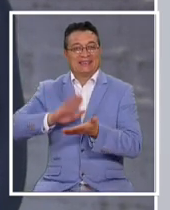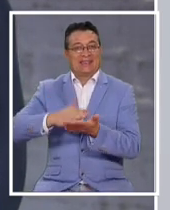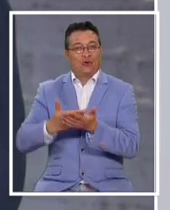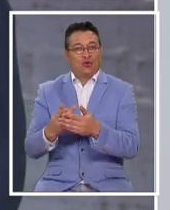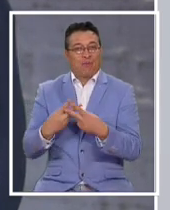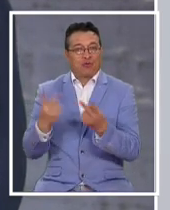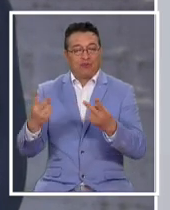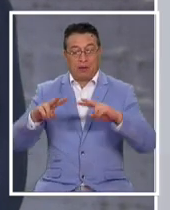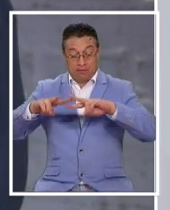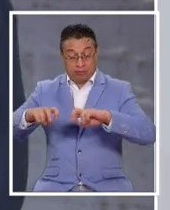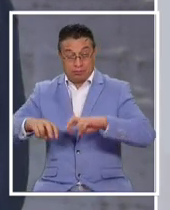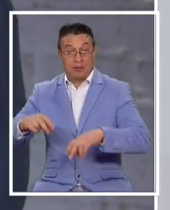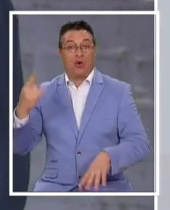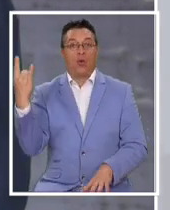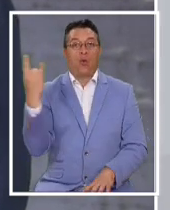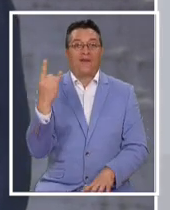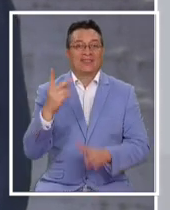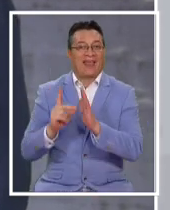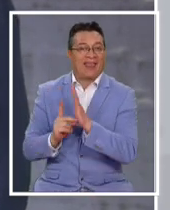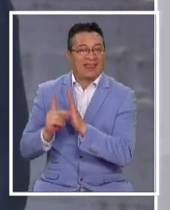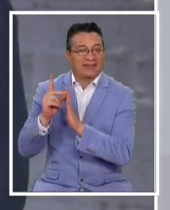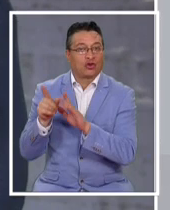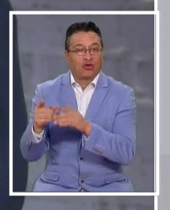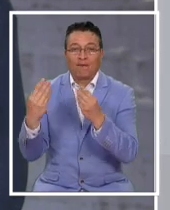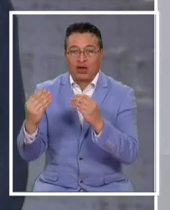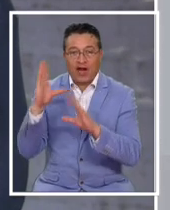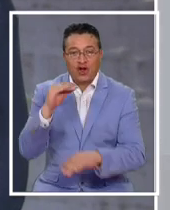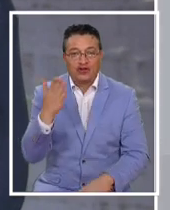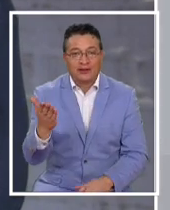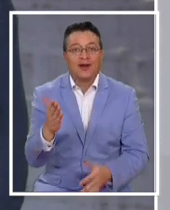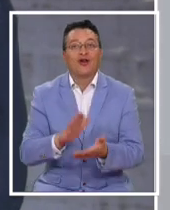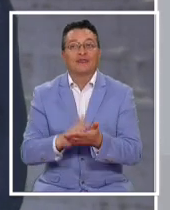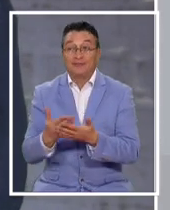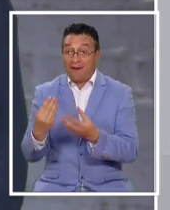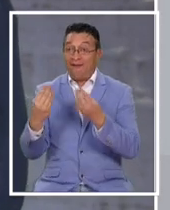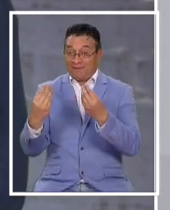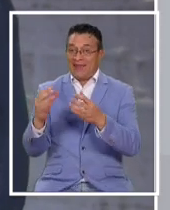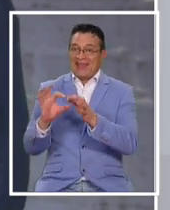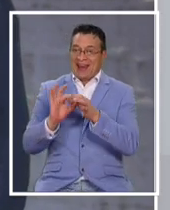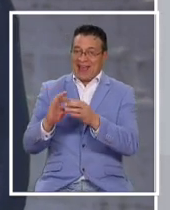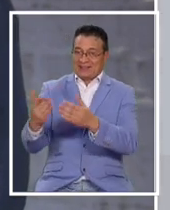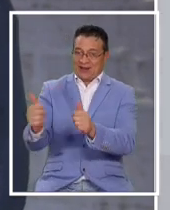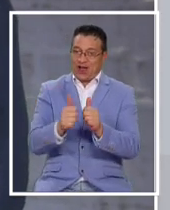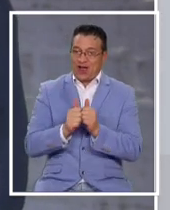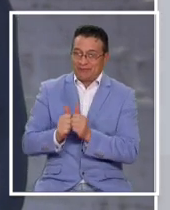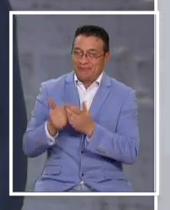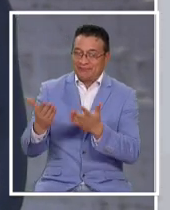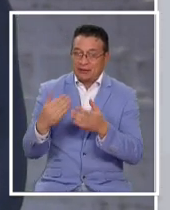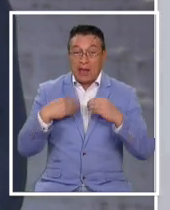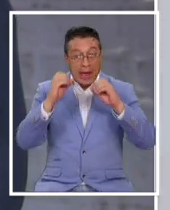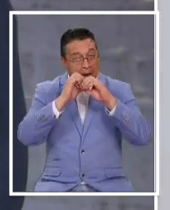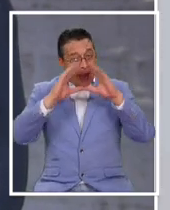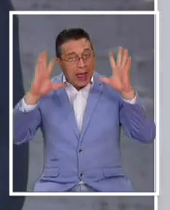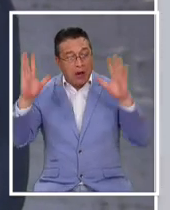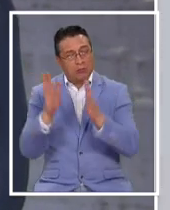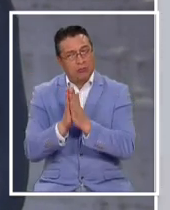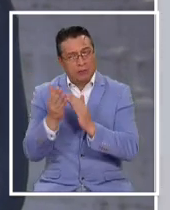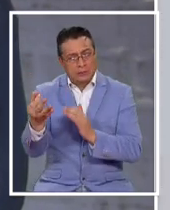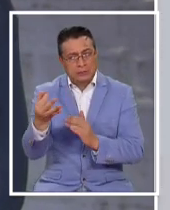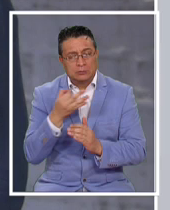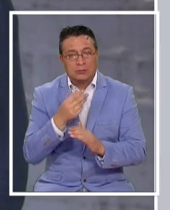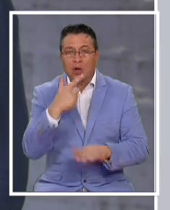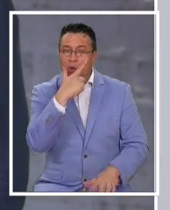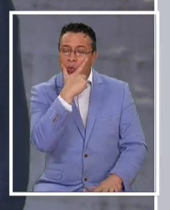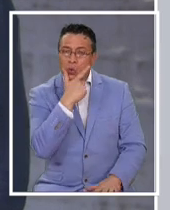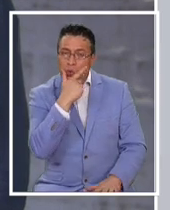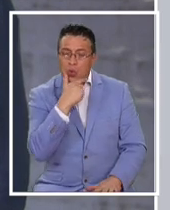Pública e investigador de la Universidad del Desarrollo. Buenas noches, doctor. Gracias por acompañarnos a clarificar algunas dudas respecto